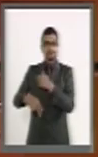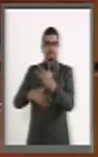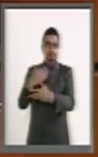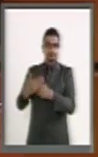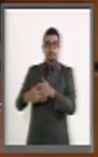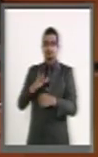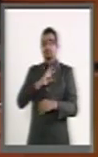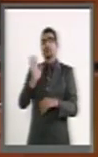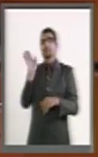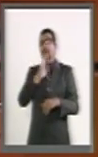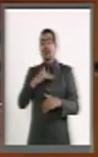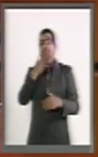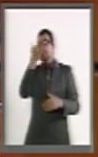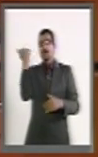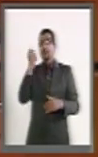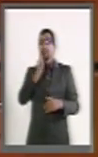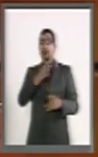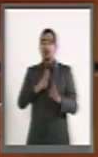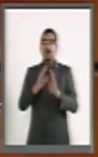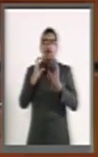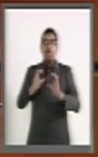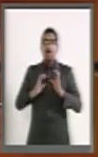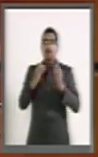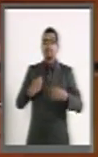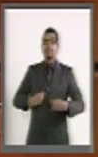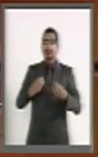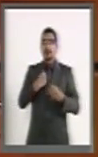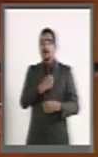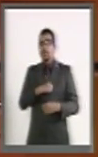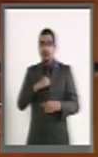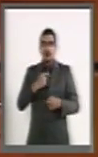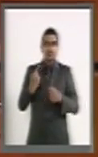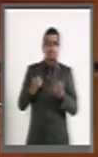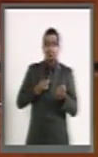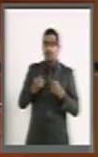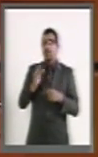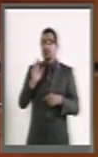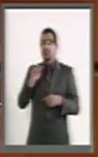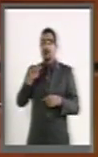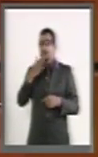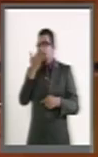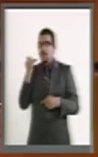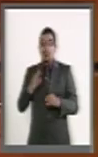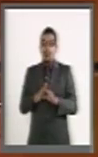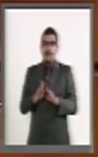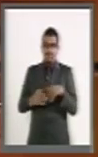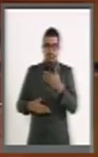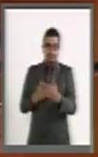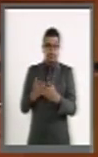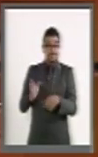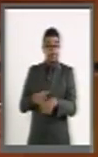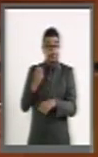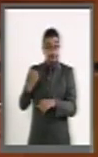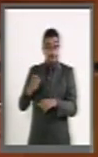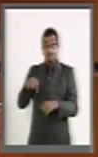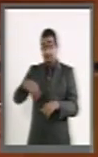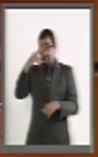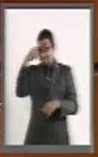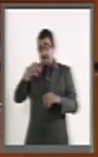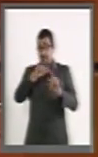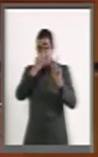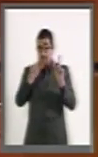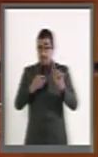un mal manejo o cuidado de la diabetes. Lograr lo anterior permitirá a México estar